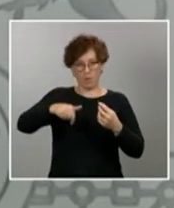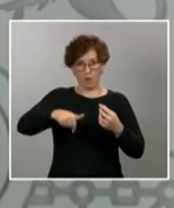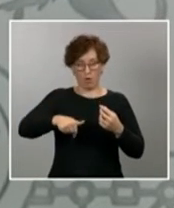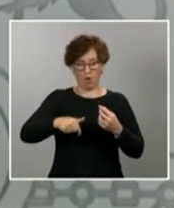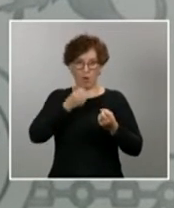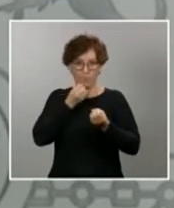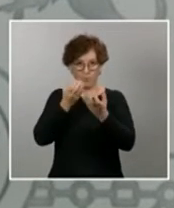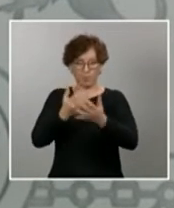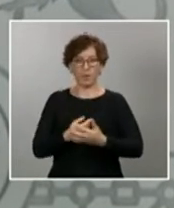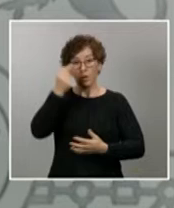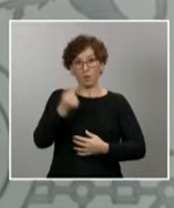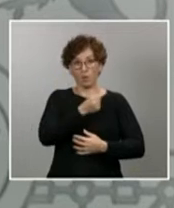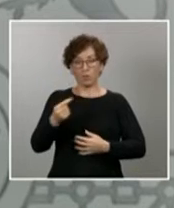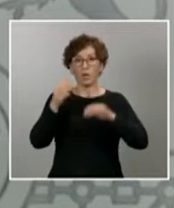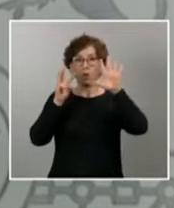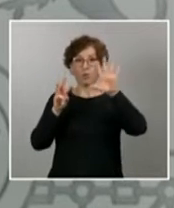total son